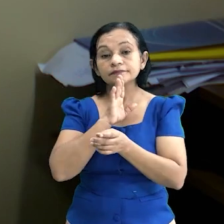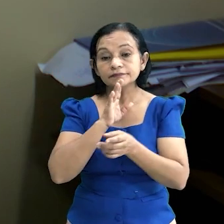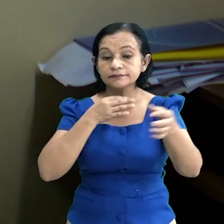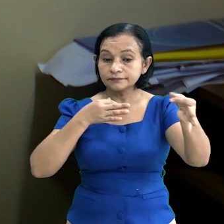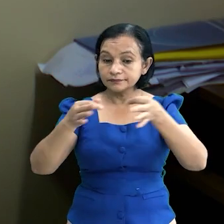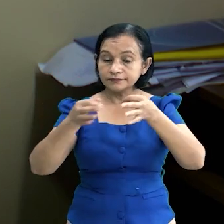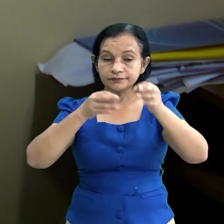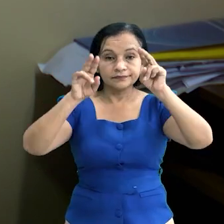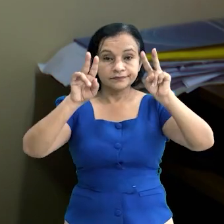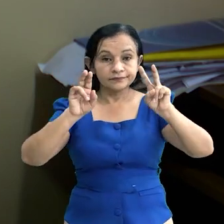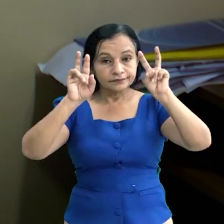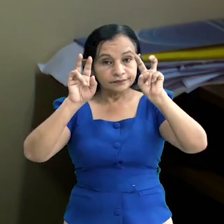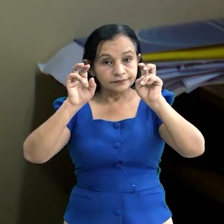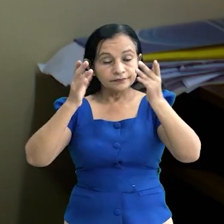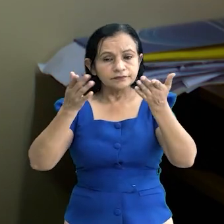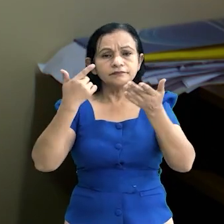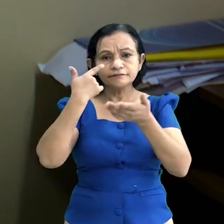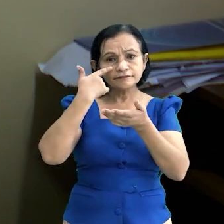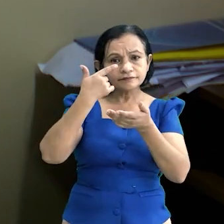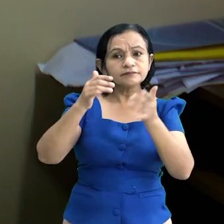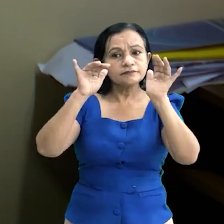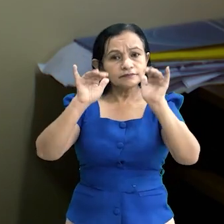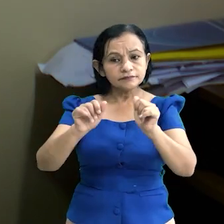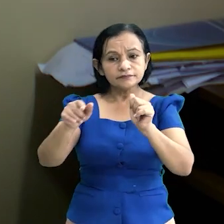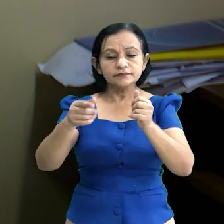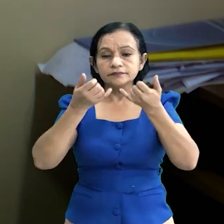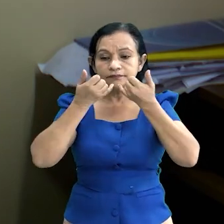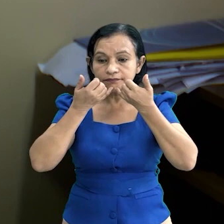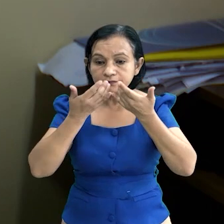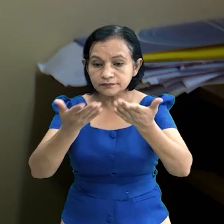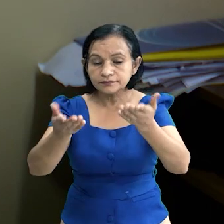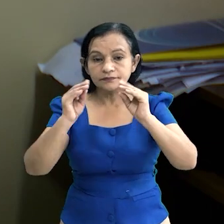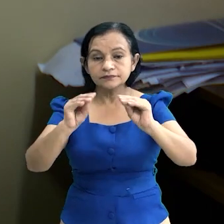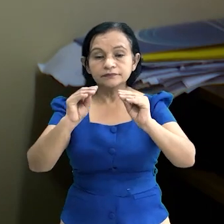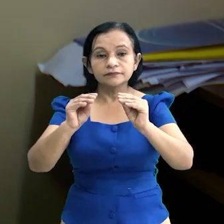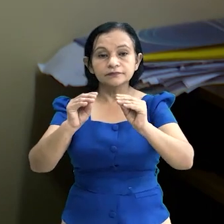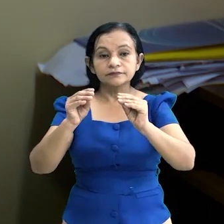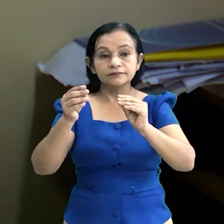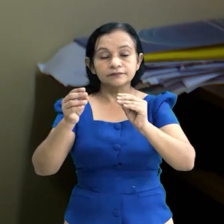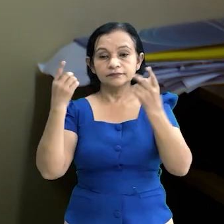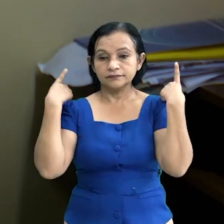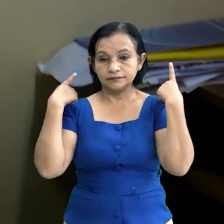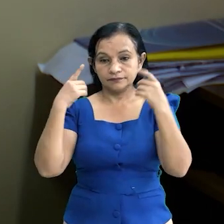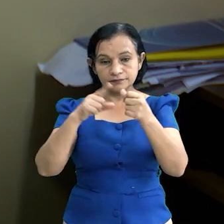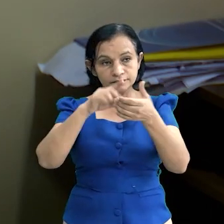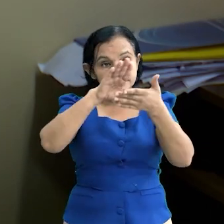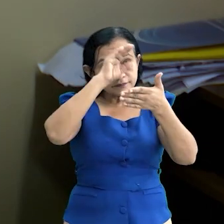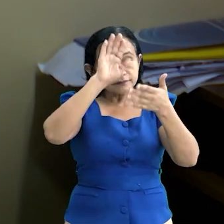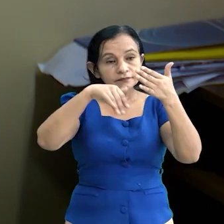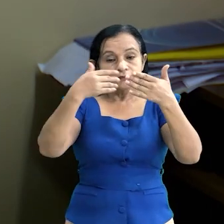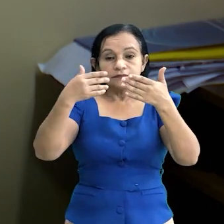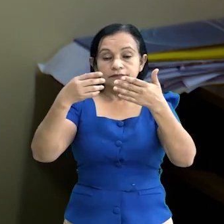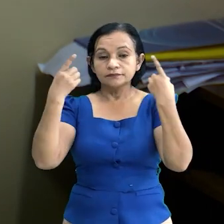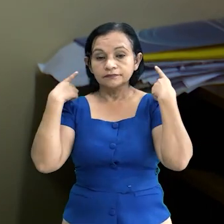y ellos ya lo conocen, pero transmitirle a los maestros, que transmitan a los maestros la